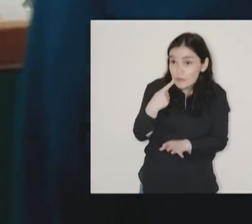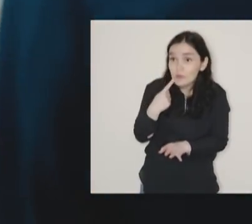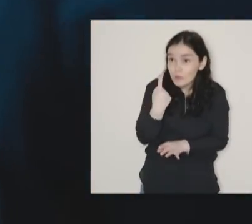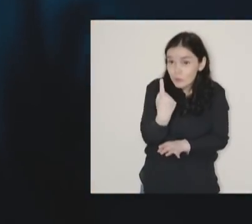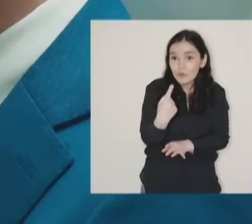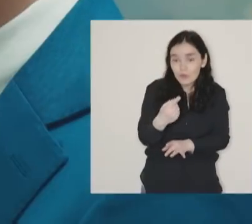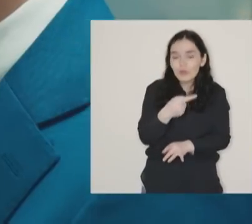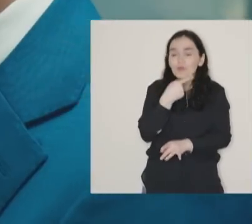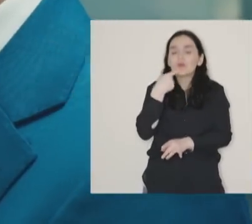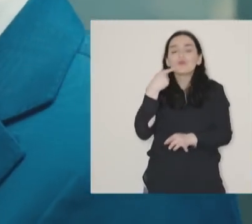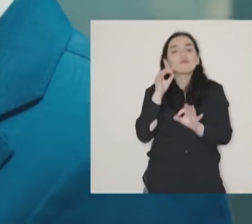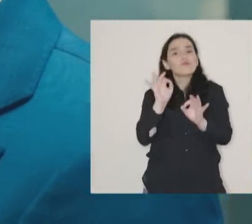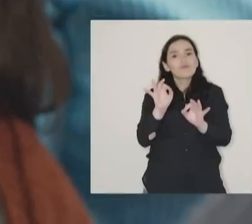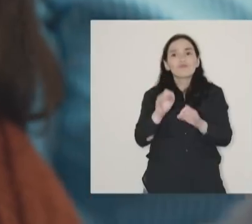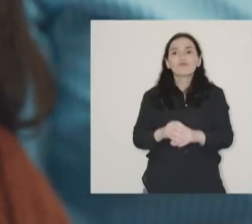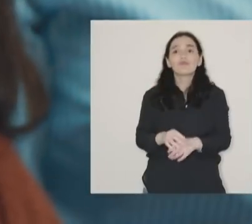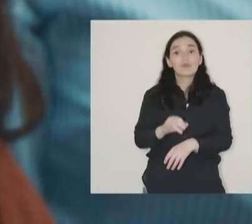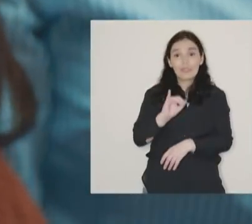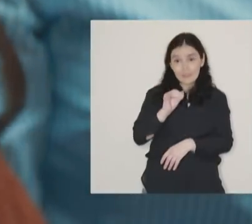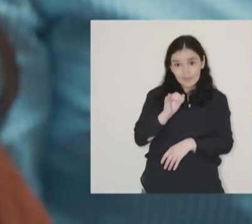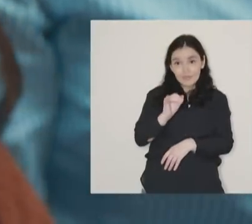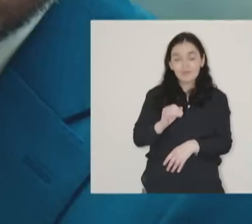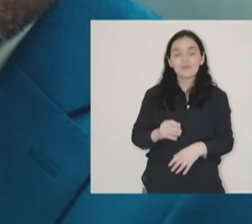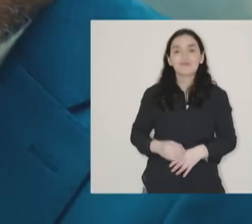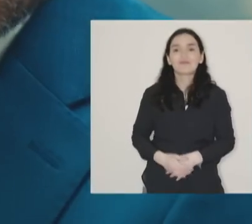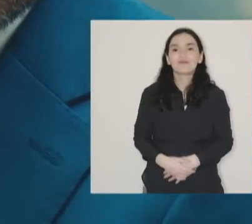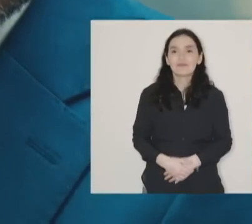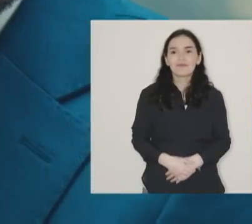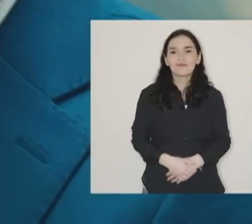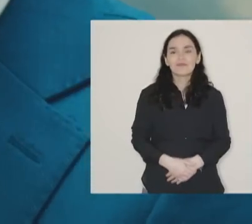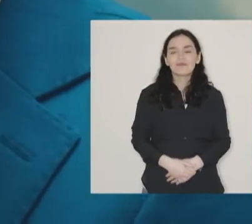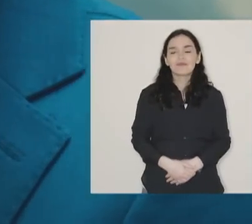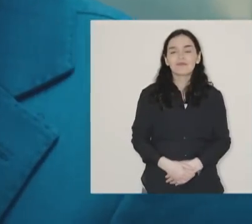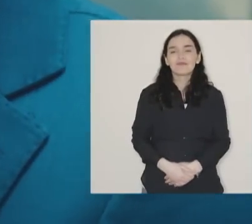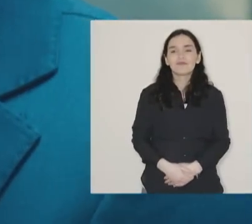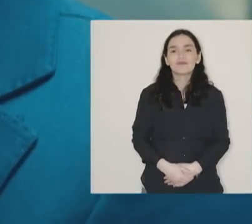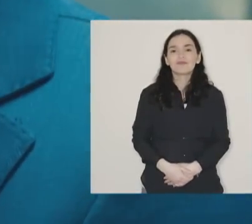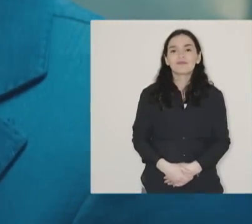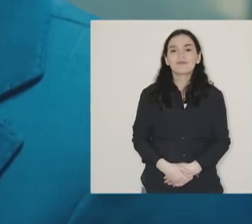Gracias, está muy bueno. Qué rico. Sí, señor, pruebe uno, está rico. Sí.